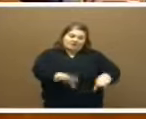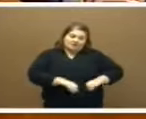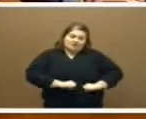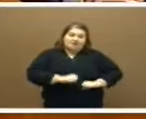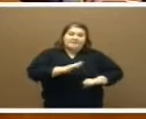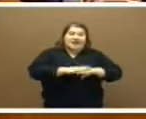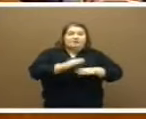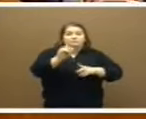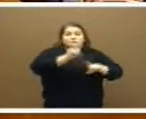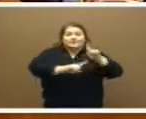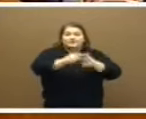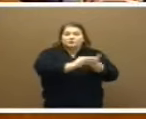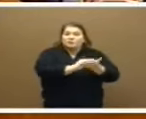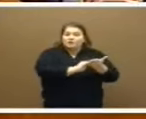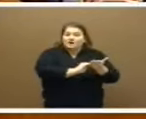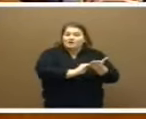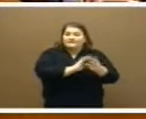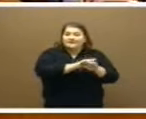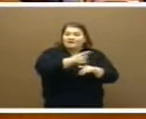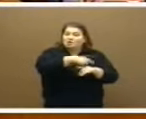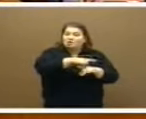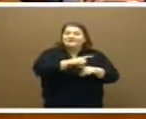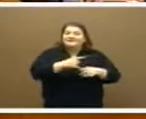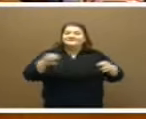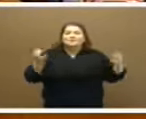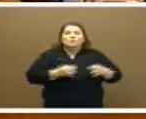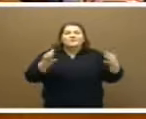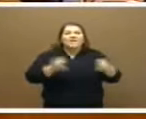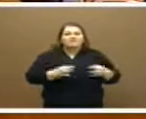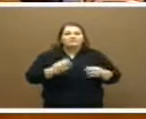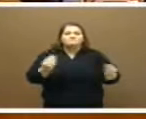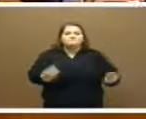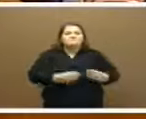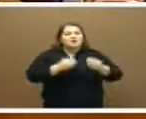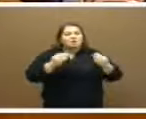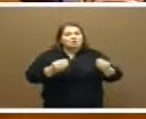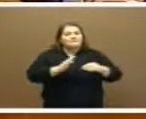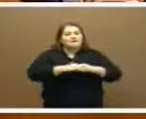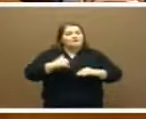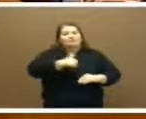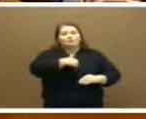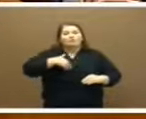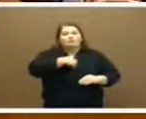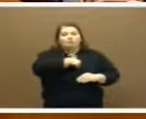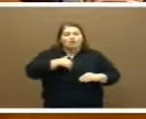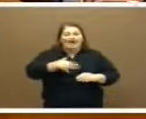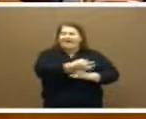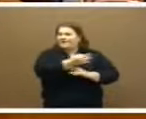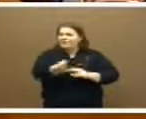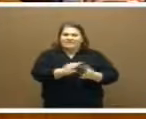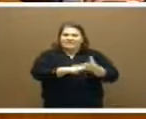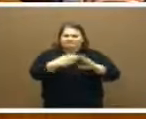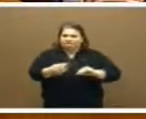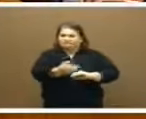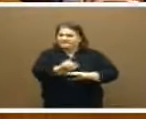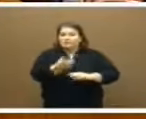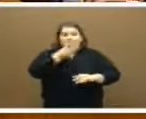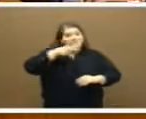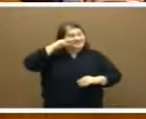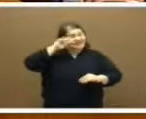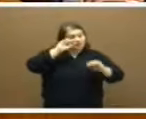esta problemática, para que lo hagan en unas condiciones de seguridad mucho mejores y unas condiciones de prestación de funciones mucho más adecuadas a la